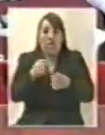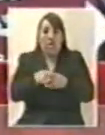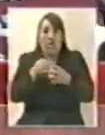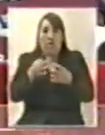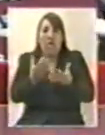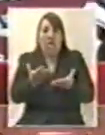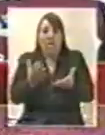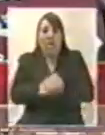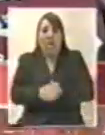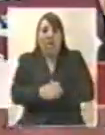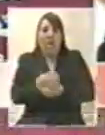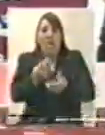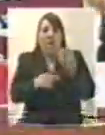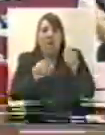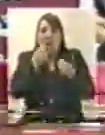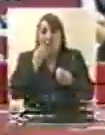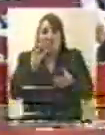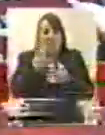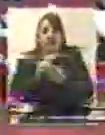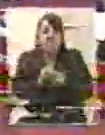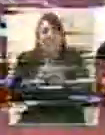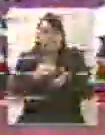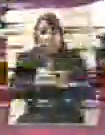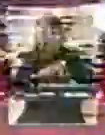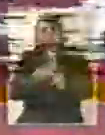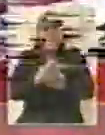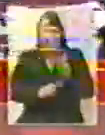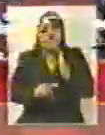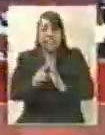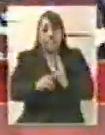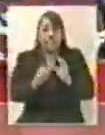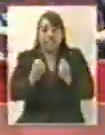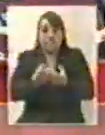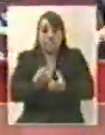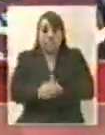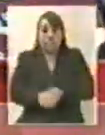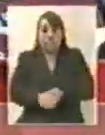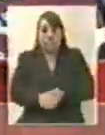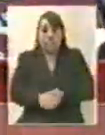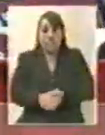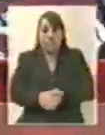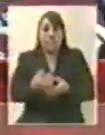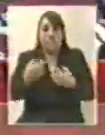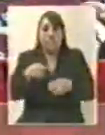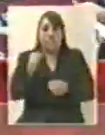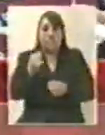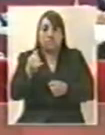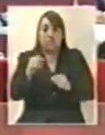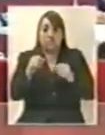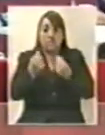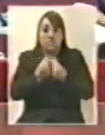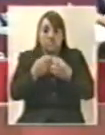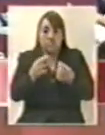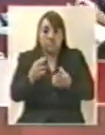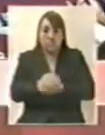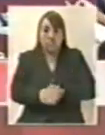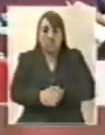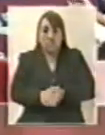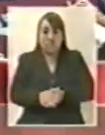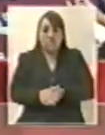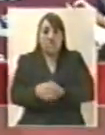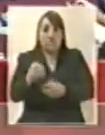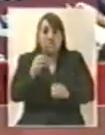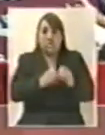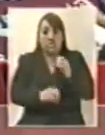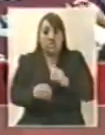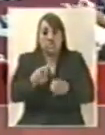la voluntad del pueblo. Pero este conjunto de elementos al que se le suma, por ejemplo, que el reglamento del Congreso